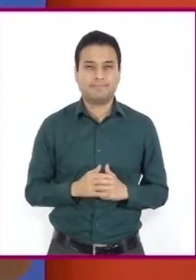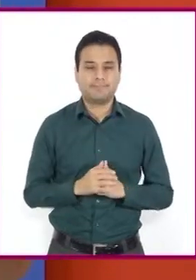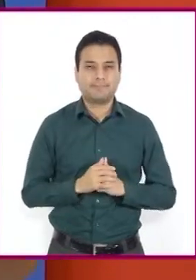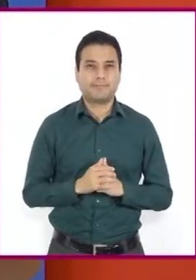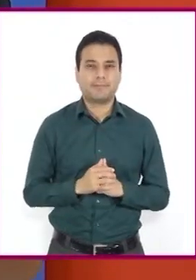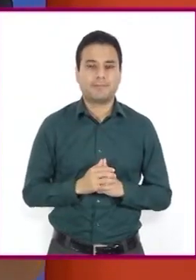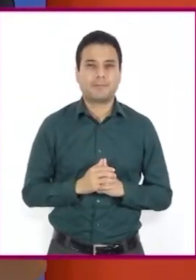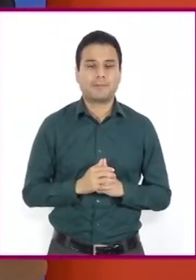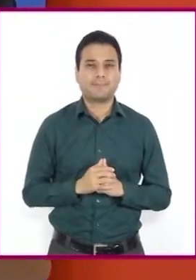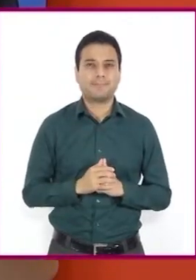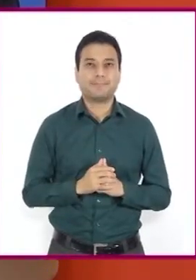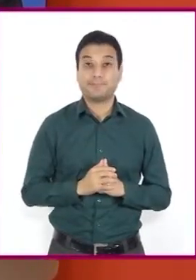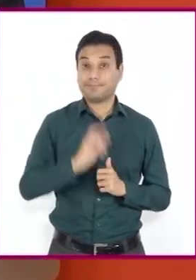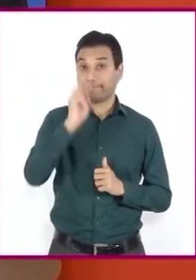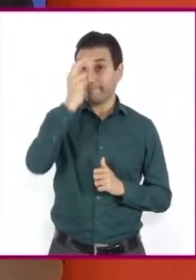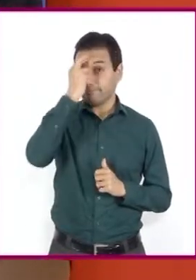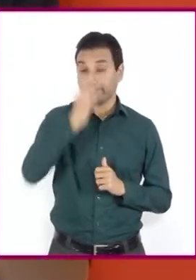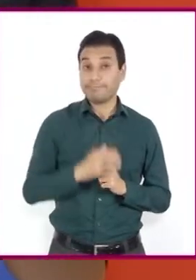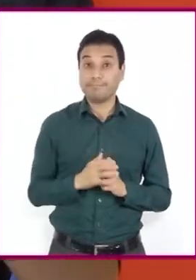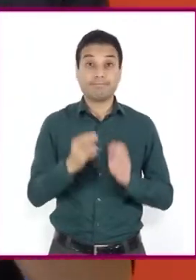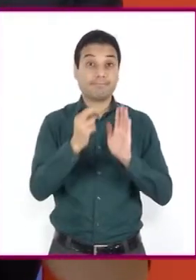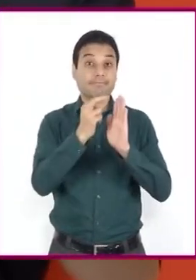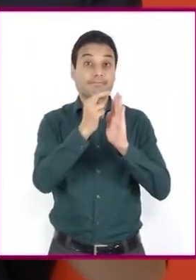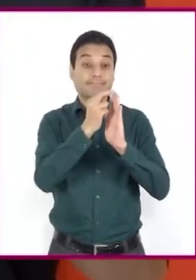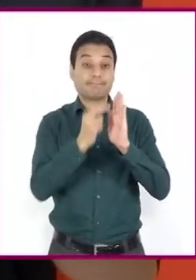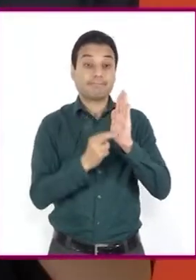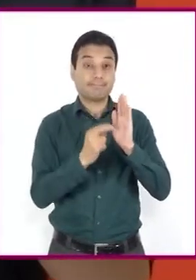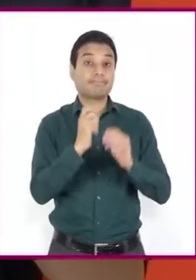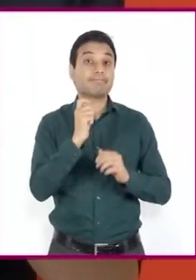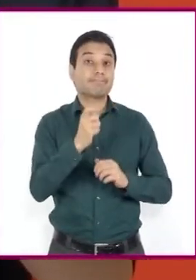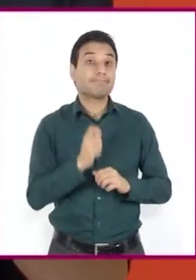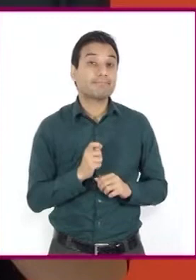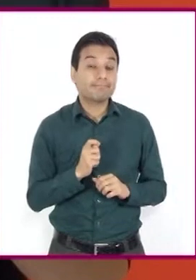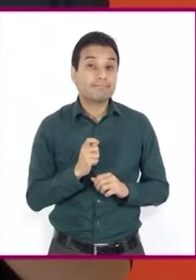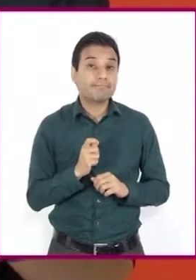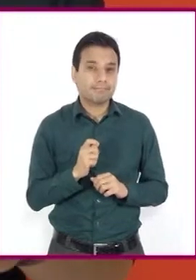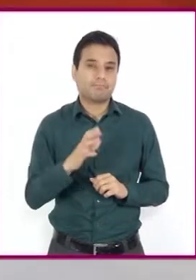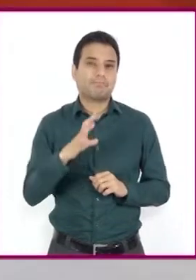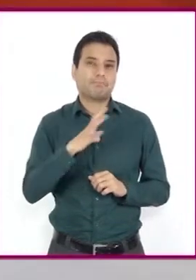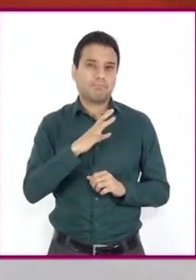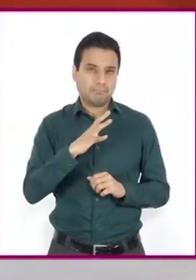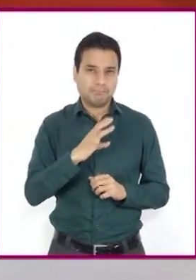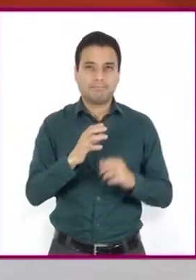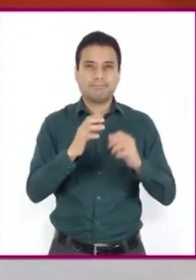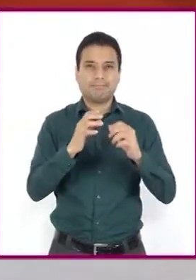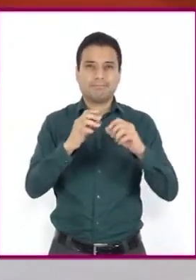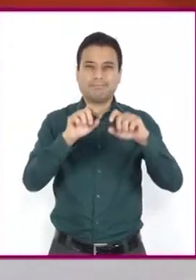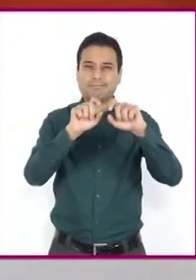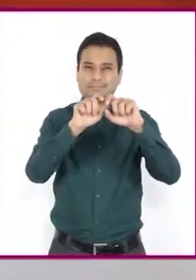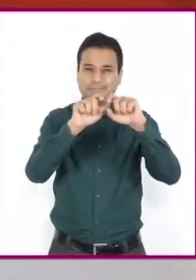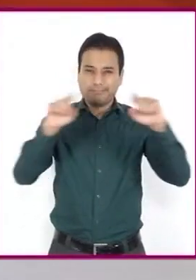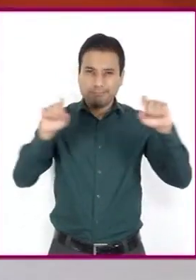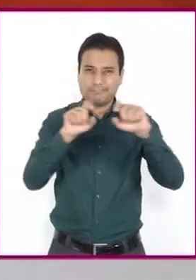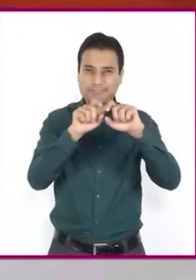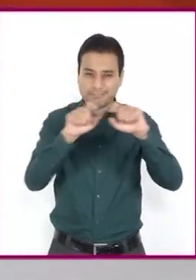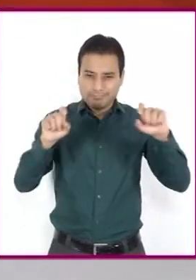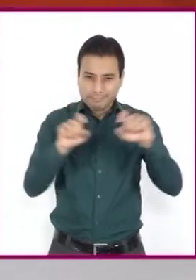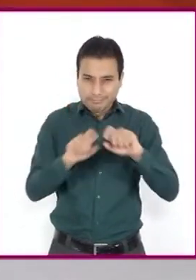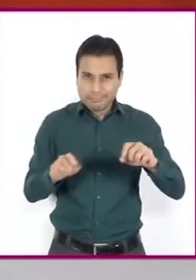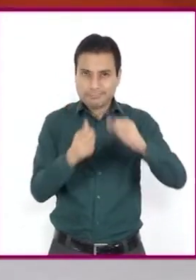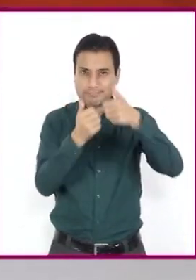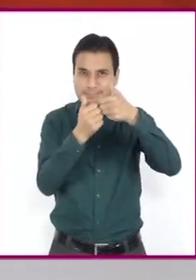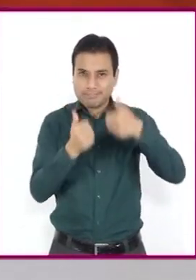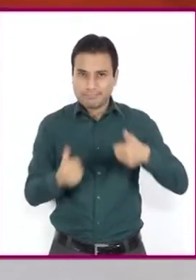Primero, recordemos que el reglamento es un texto discontinuo. ¿Recuerdan a qué nos referimos con eso?